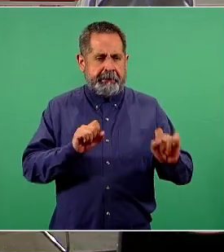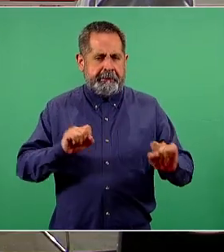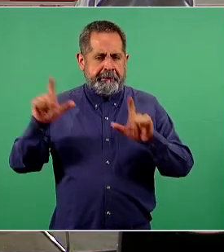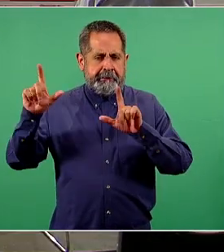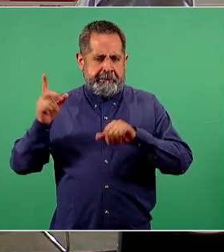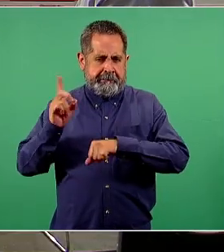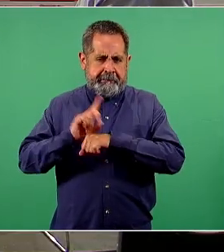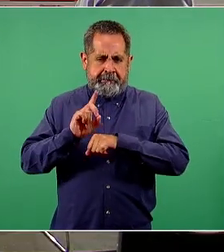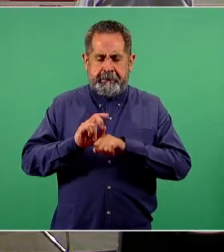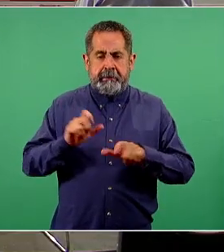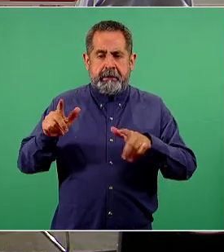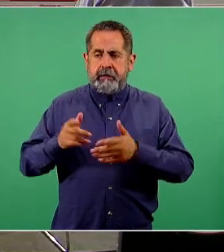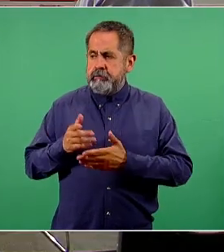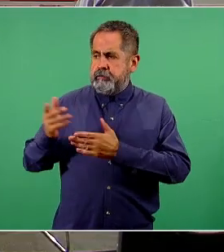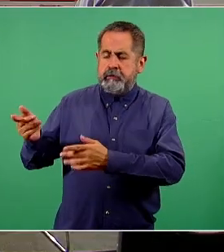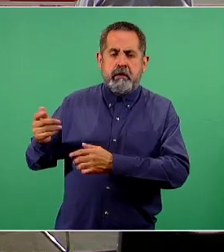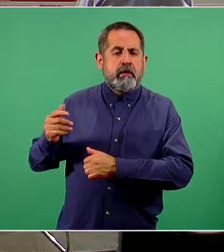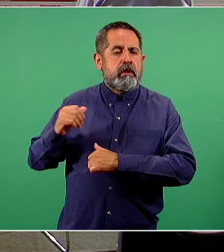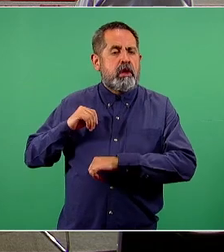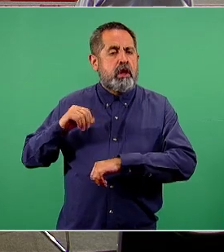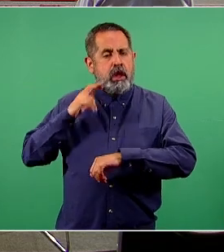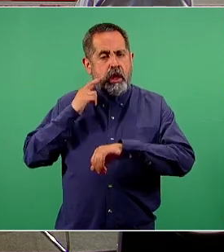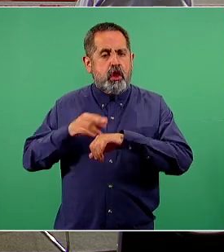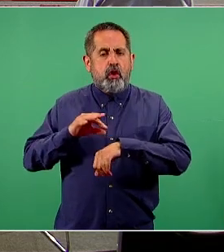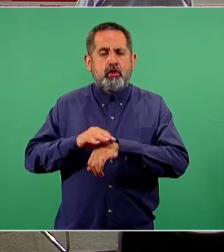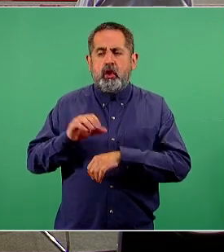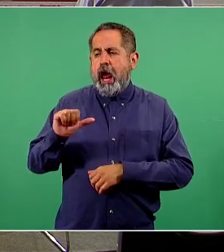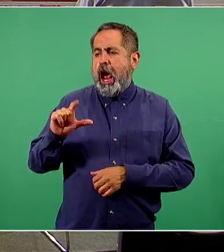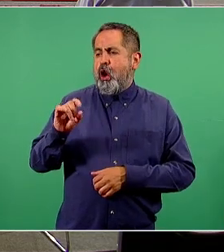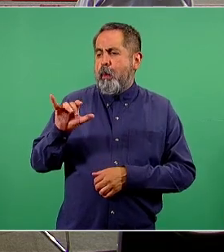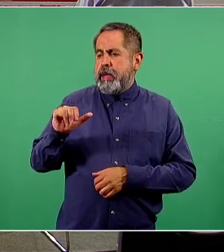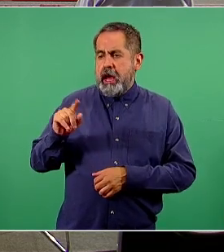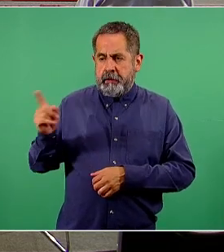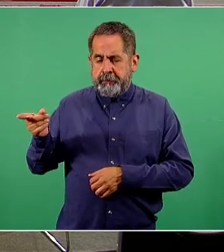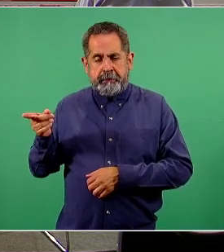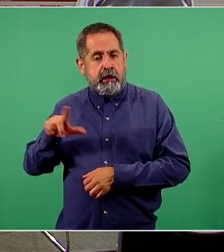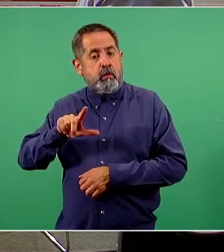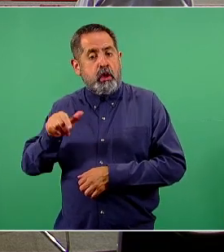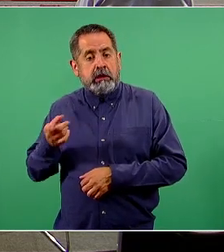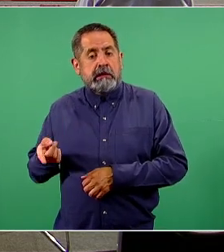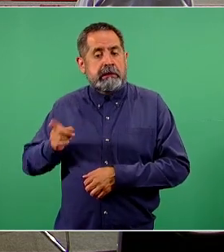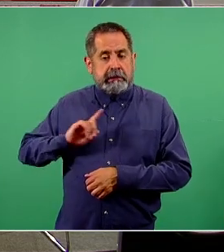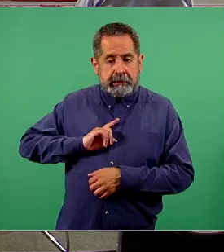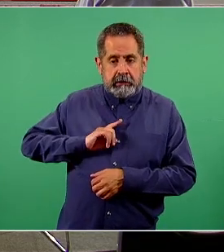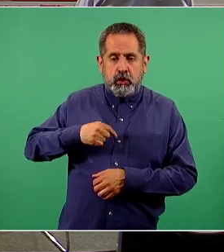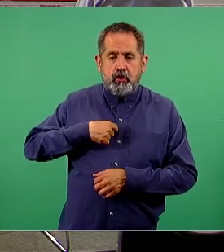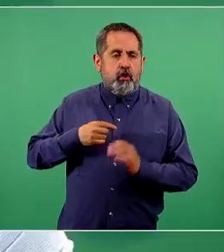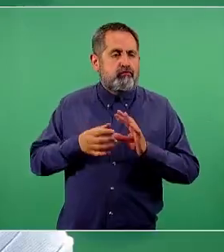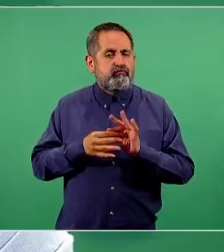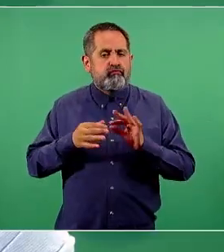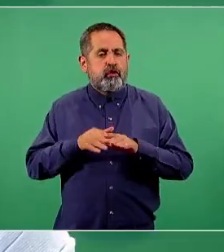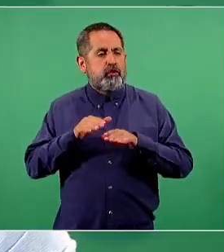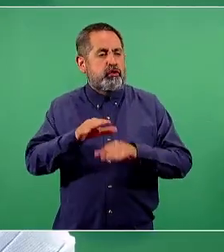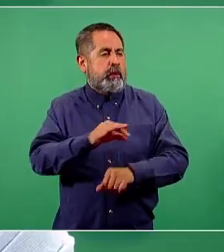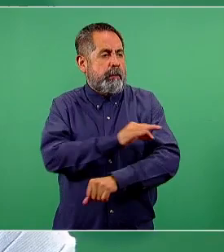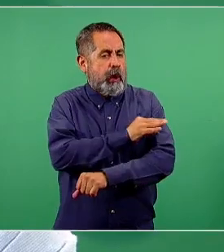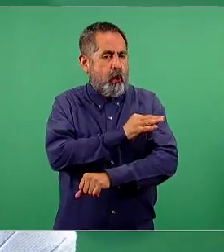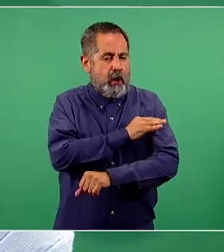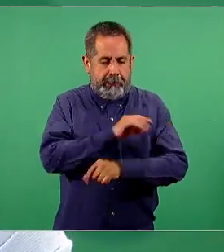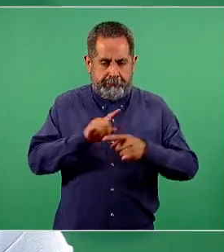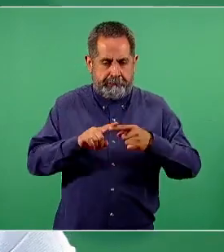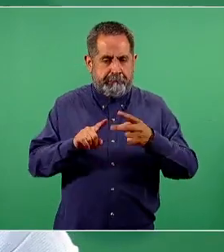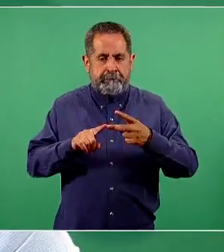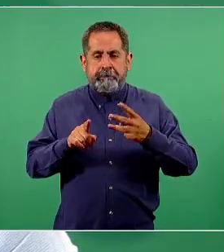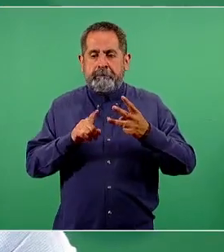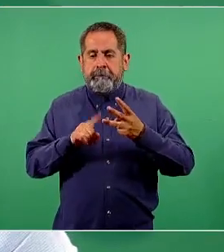técnico a cargo del doctor Alomía. Yo presentaré el informe del avance de la vacunación, y hoy tenemos a un invitado que